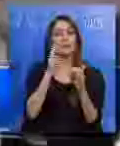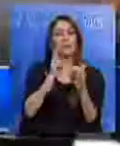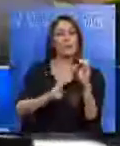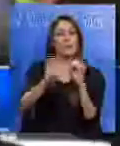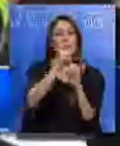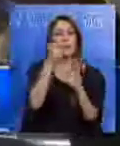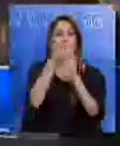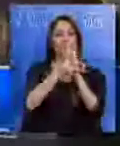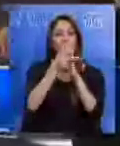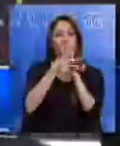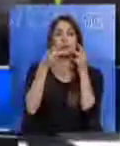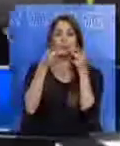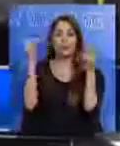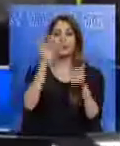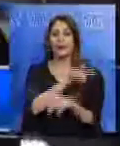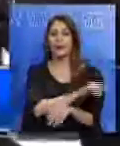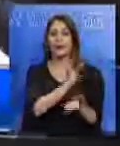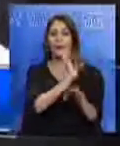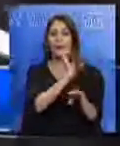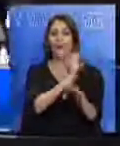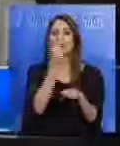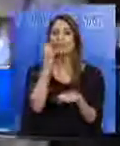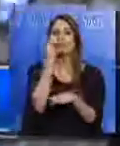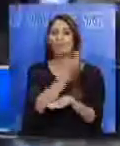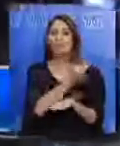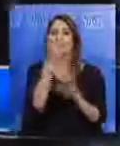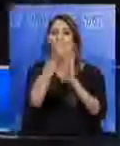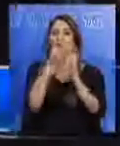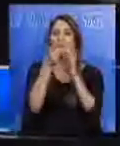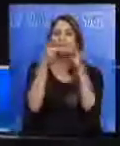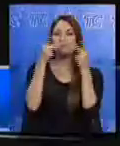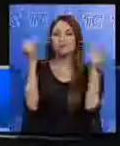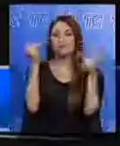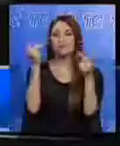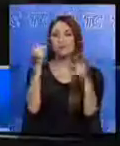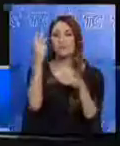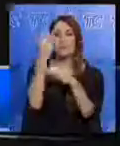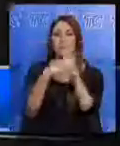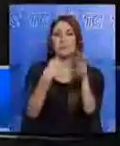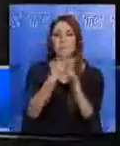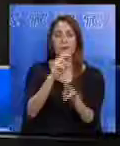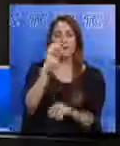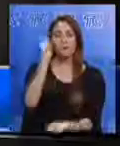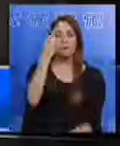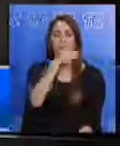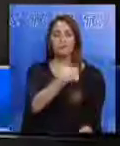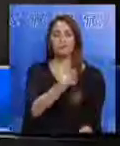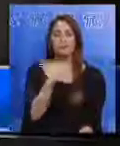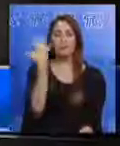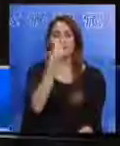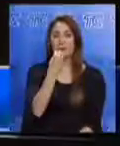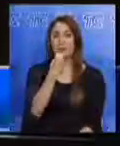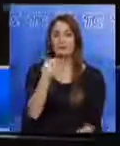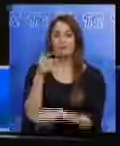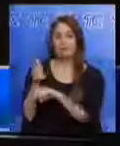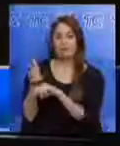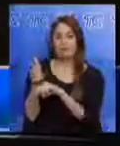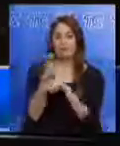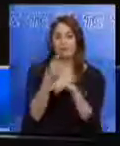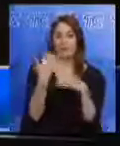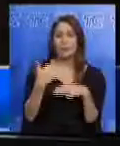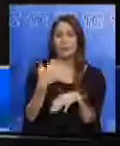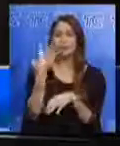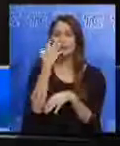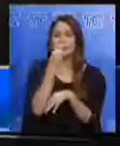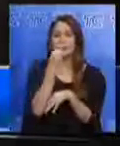que promociona al Ecuador como un destino turístico único en el mundo. La producción captó las mejores e